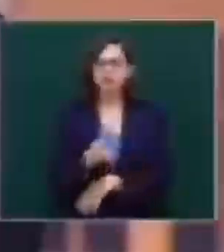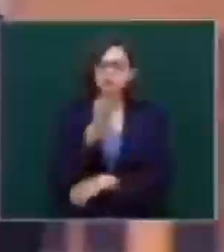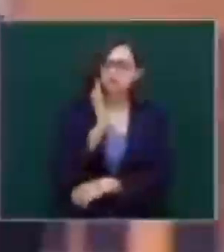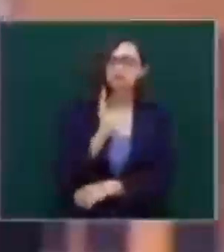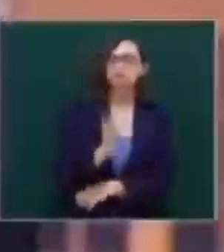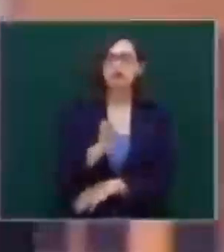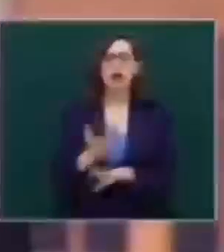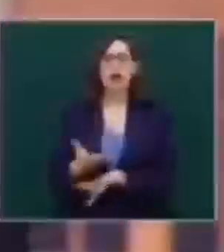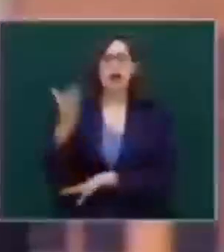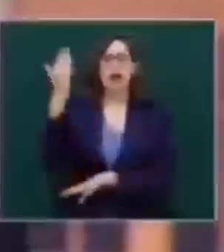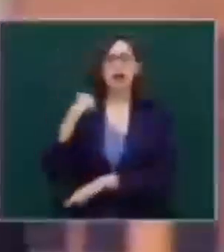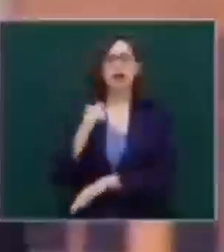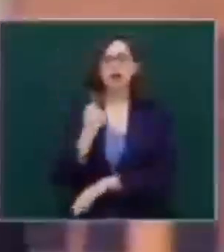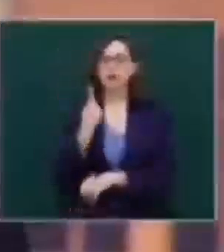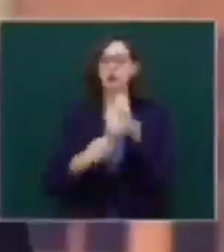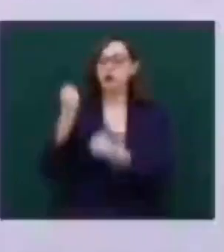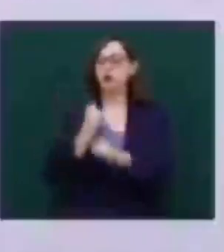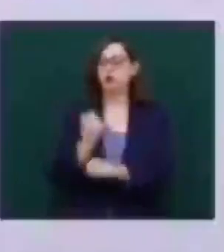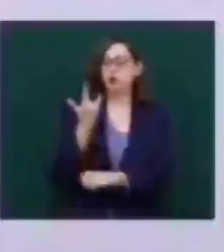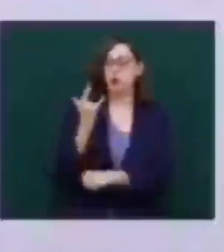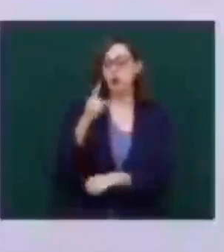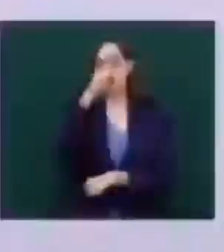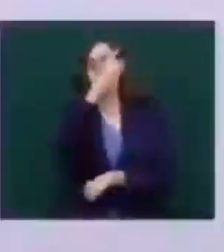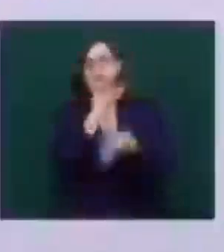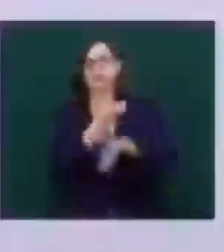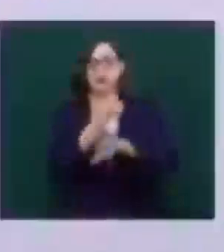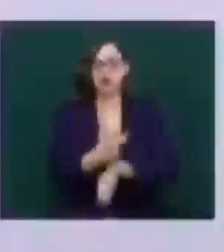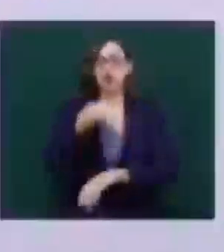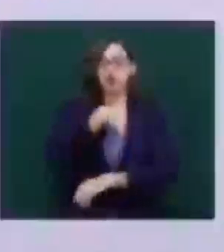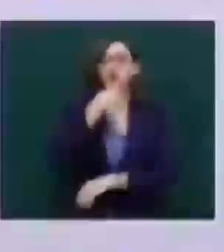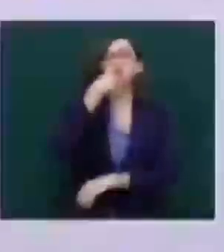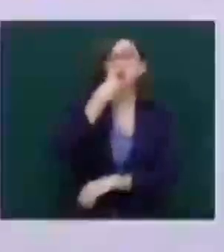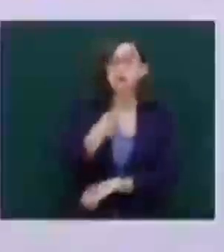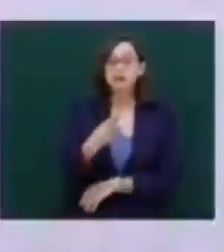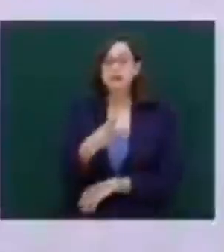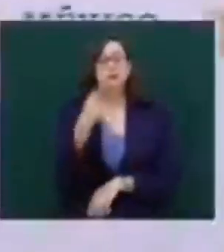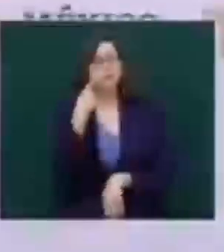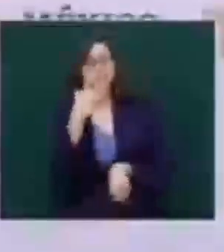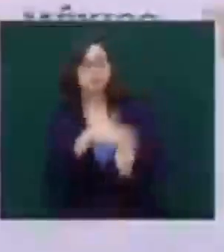pronuncié en la Casa Blanca en julio del año pasado, que mientras China domina